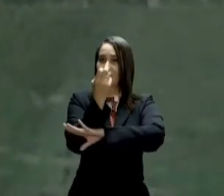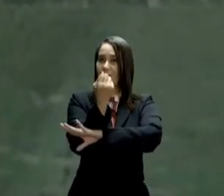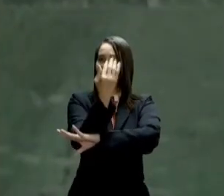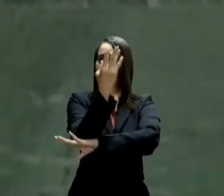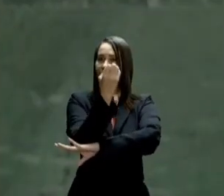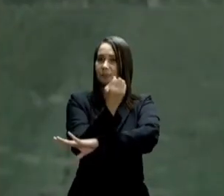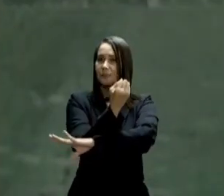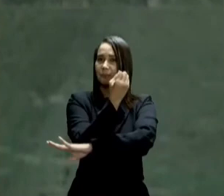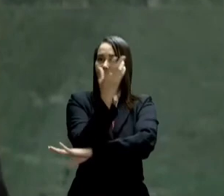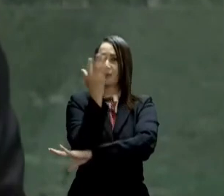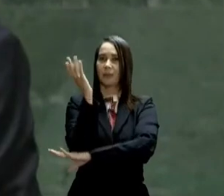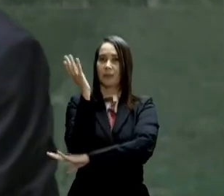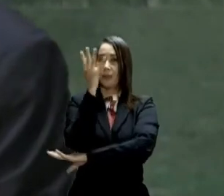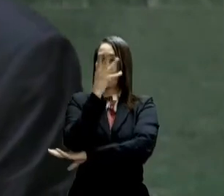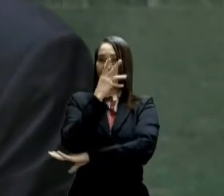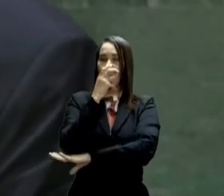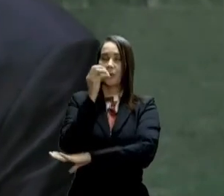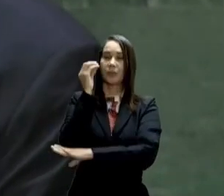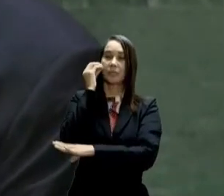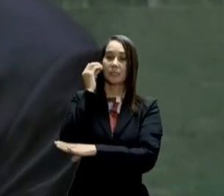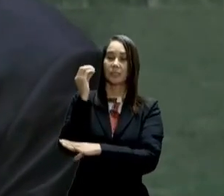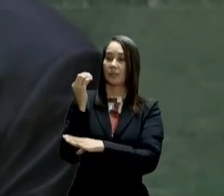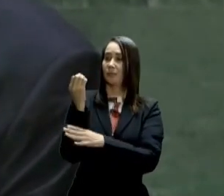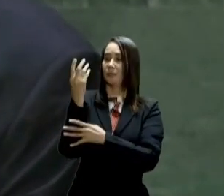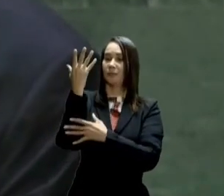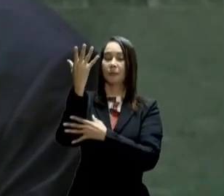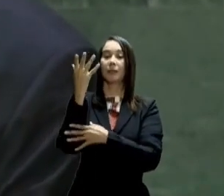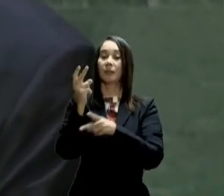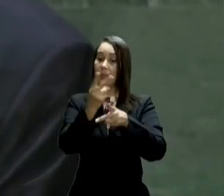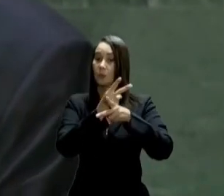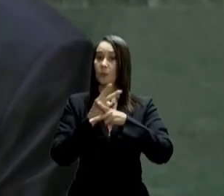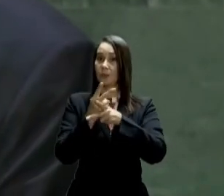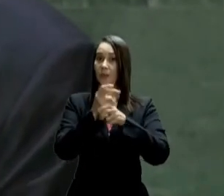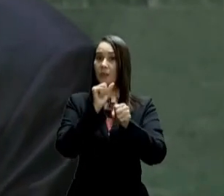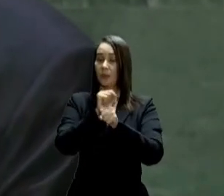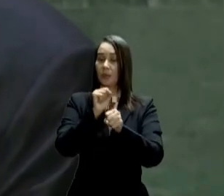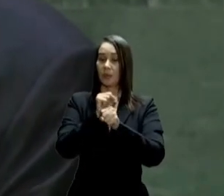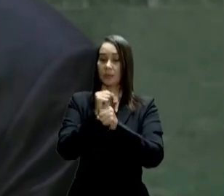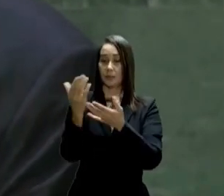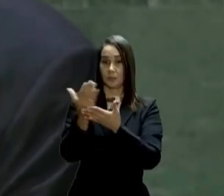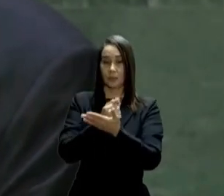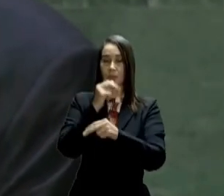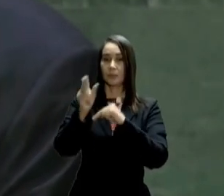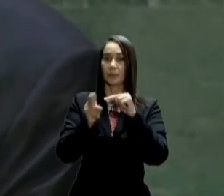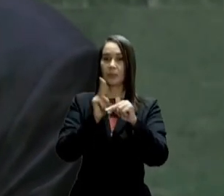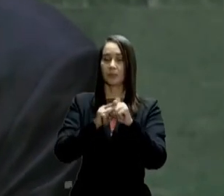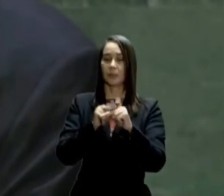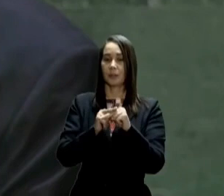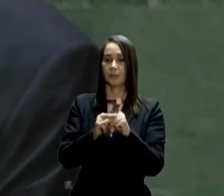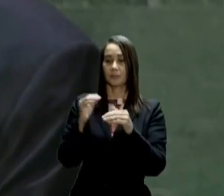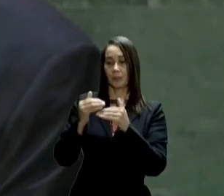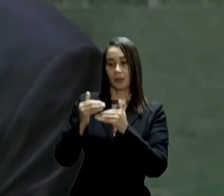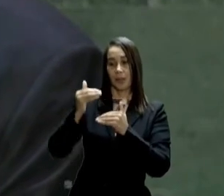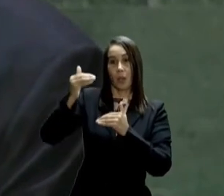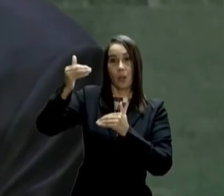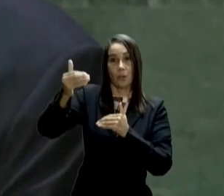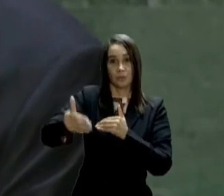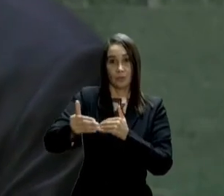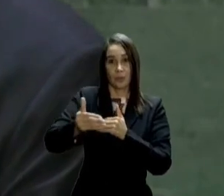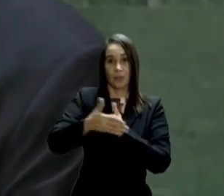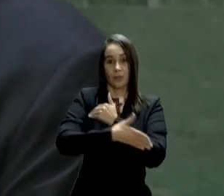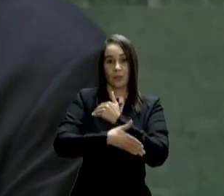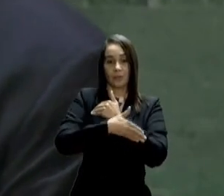República Dominicana, que ha priorizado la conservación y gestión sostenible de sus recursos naturales. La otra